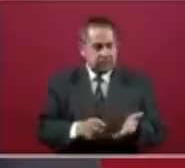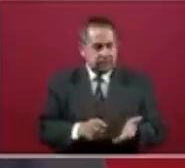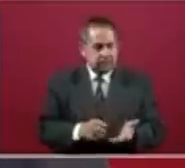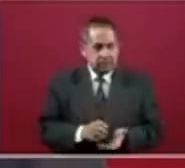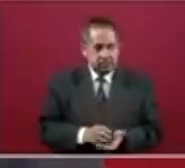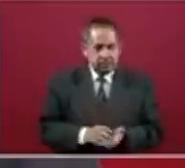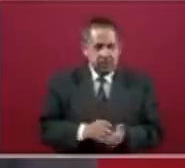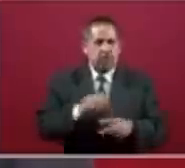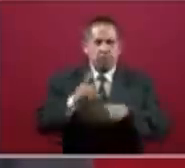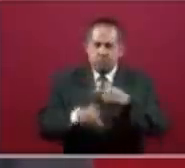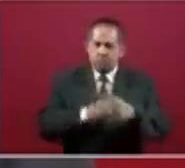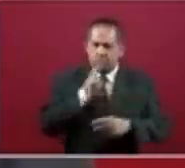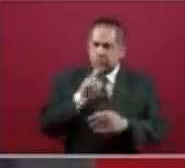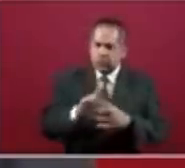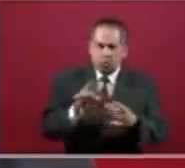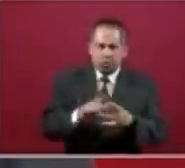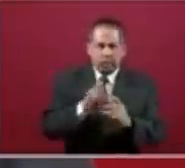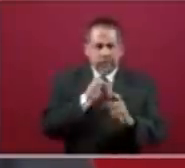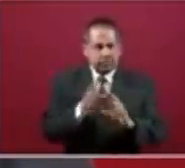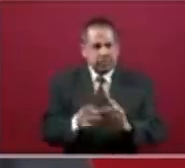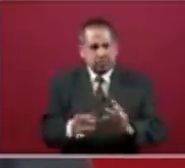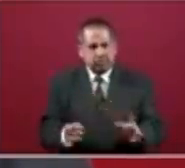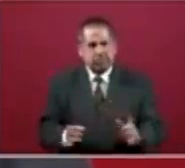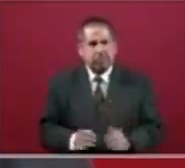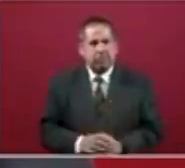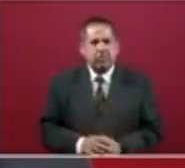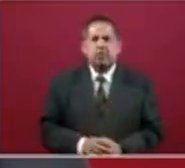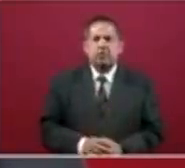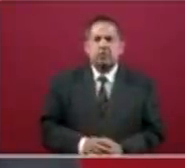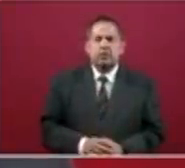que lo vamos a ir resolviendo.